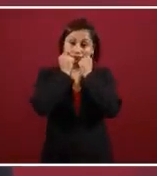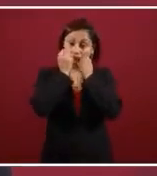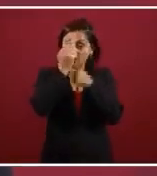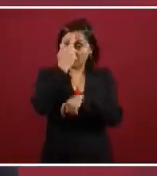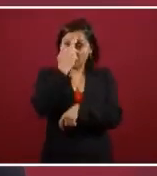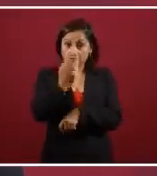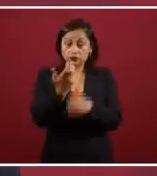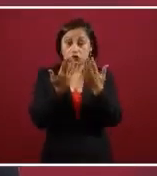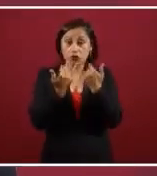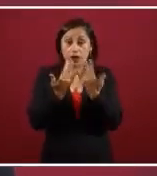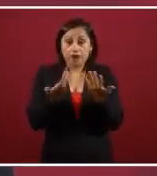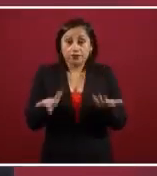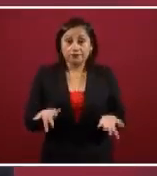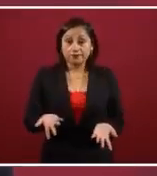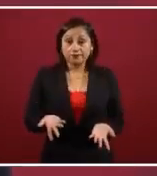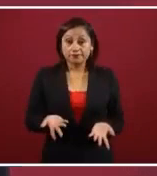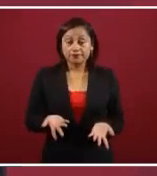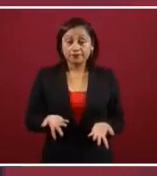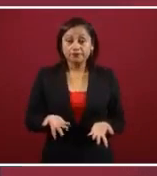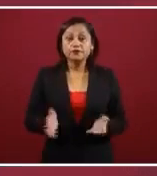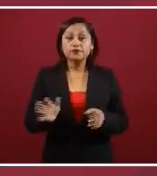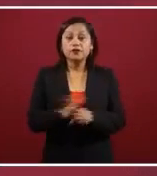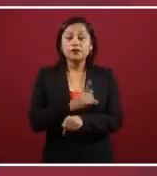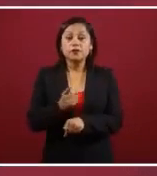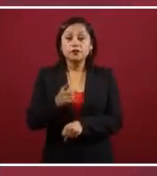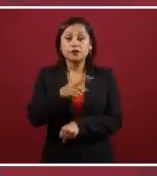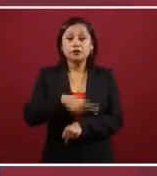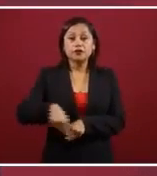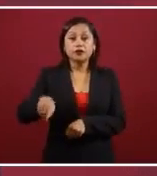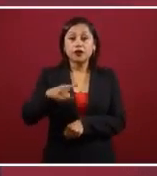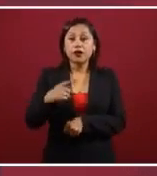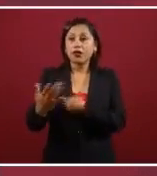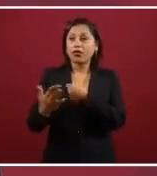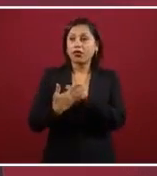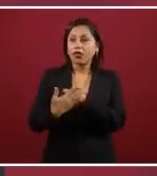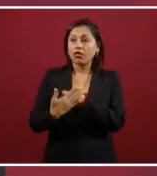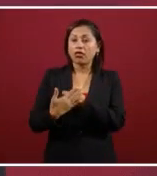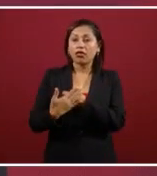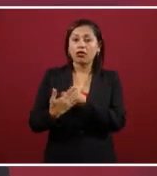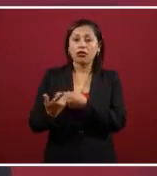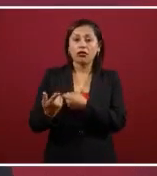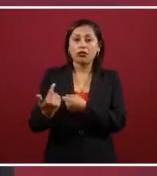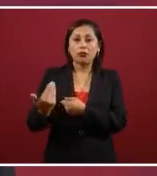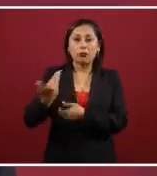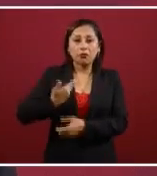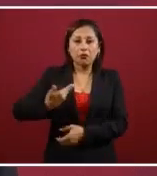pues vamos a estar a expensas de chantajes y nunca